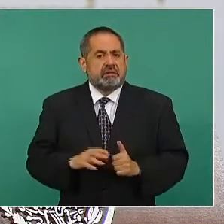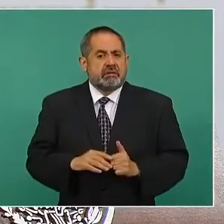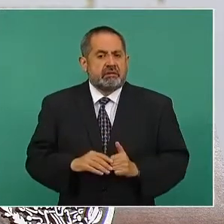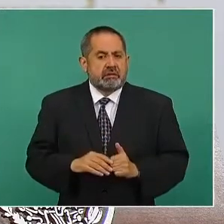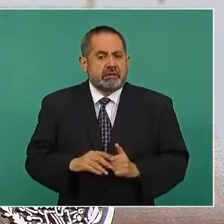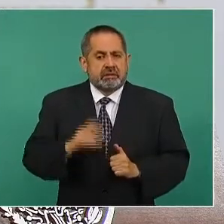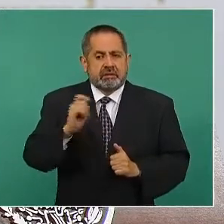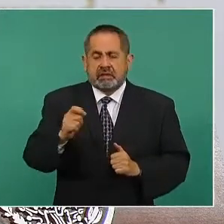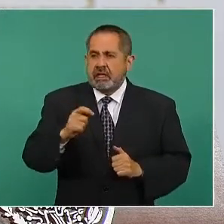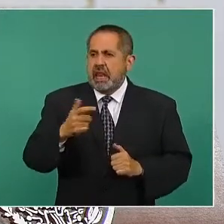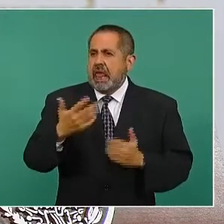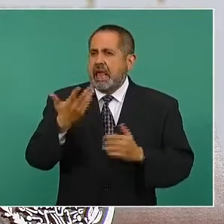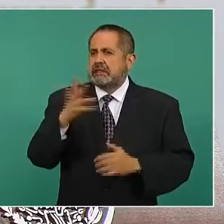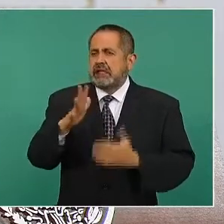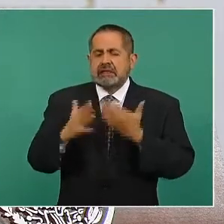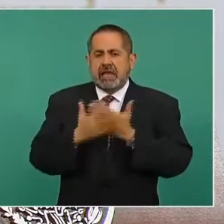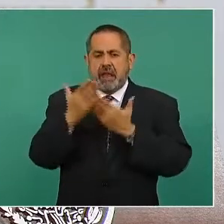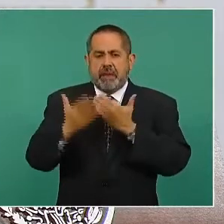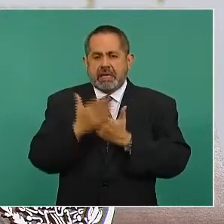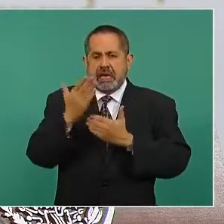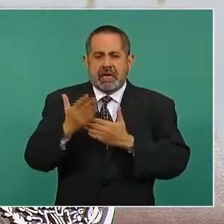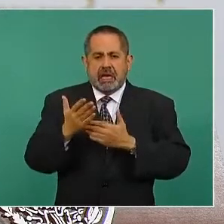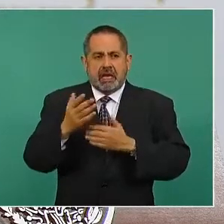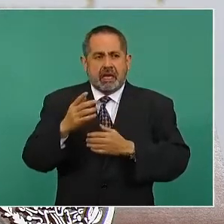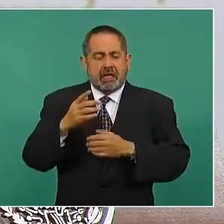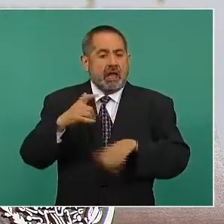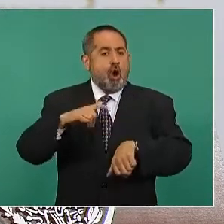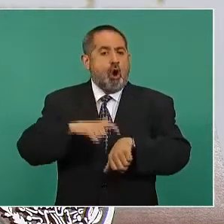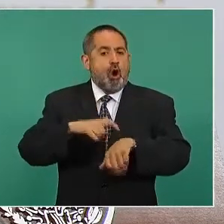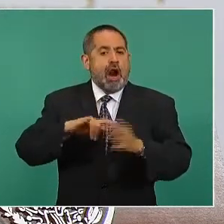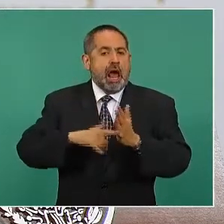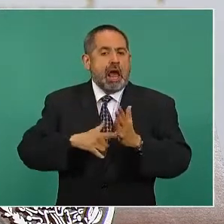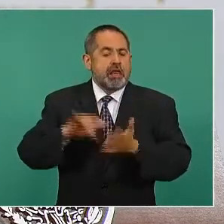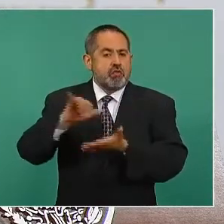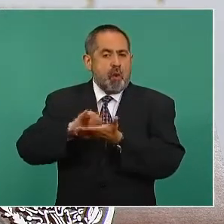Va a ser a las 10 de la mañana de Nueva York.